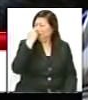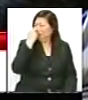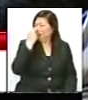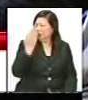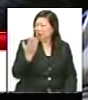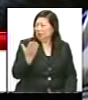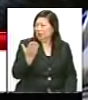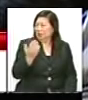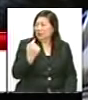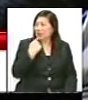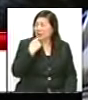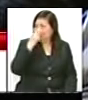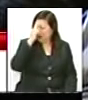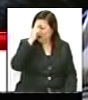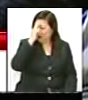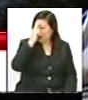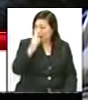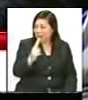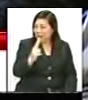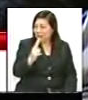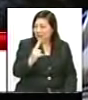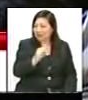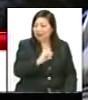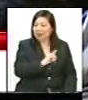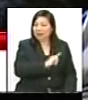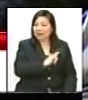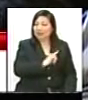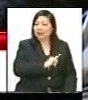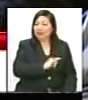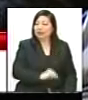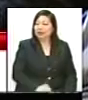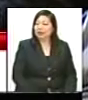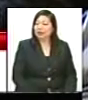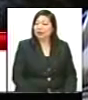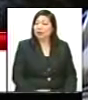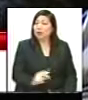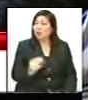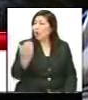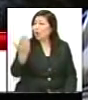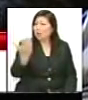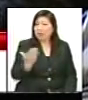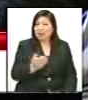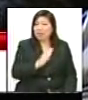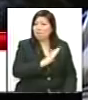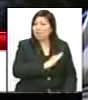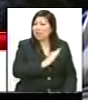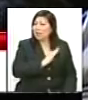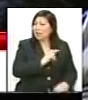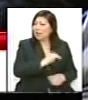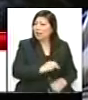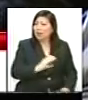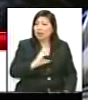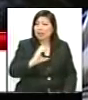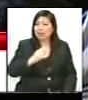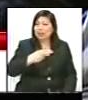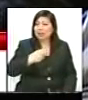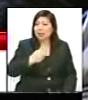que si dice respetar la institucionalidad, no invitó al fiscal de la Nación, al señor